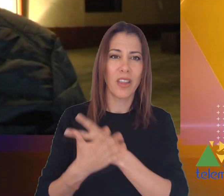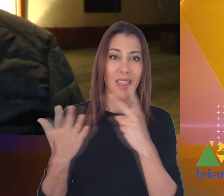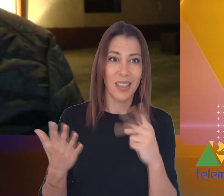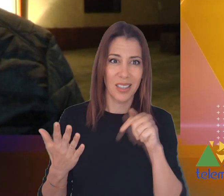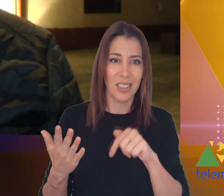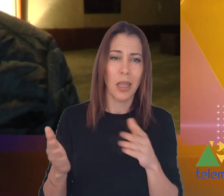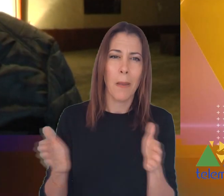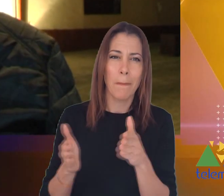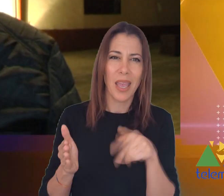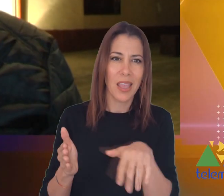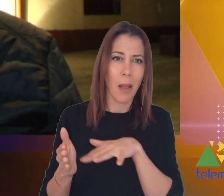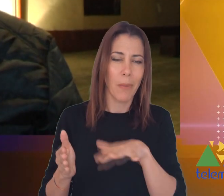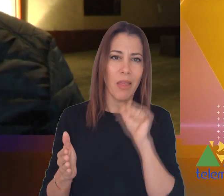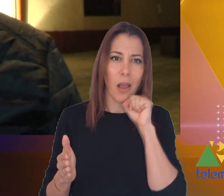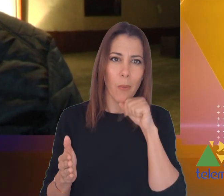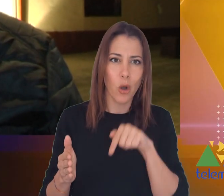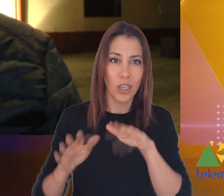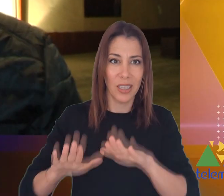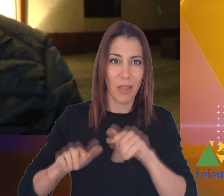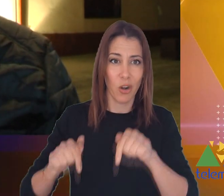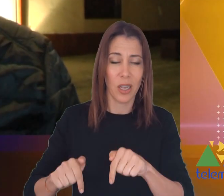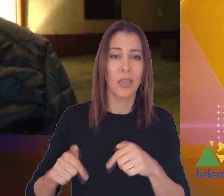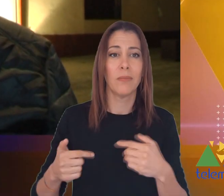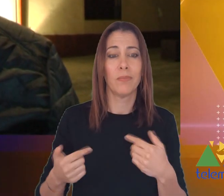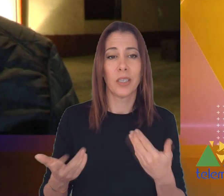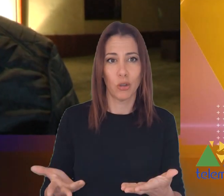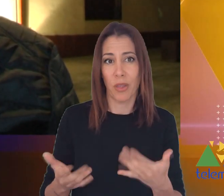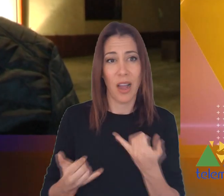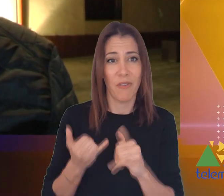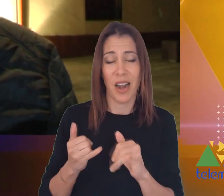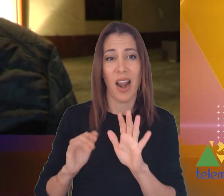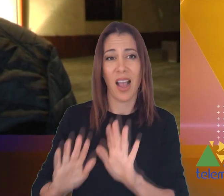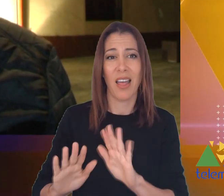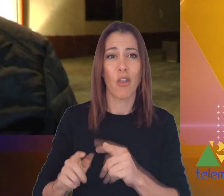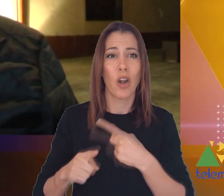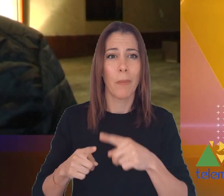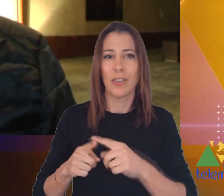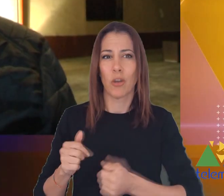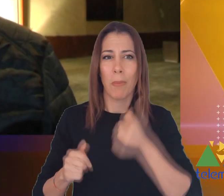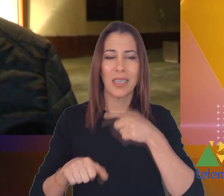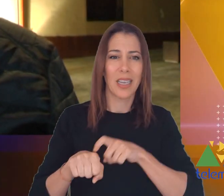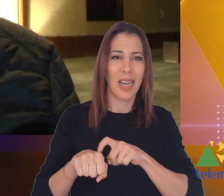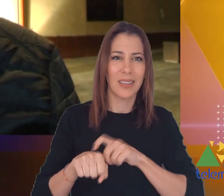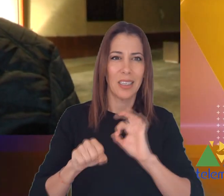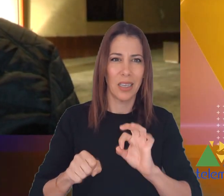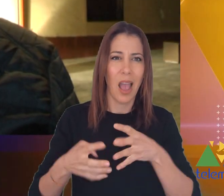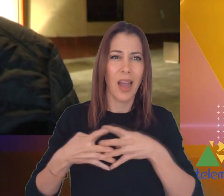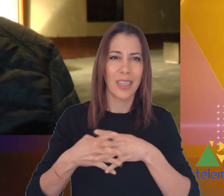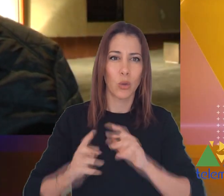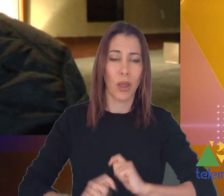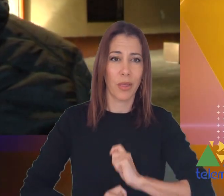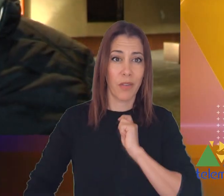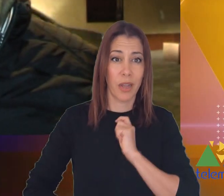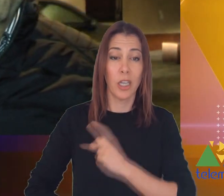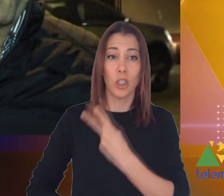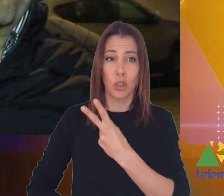esta pequeña plaza de Motril, que bueno, ha quedado como uno de los elementos más característicos de la arquitectura civil.